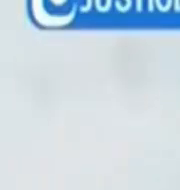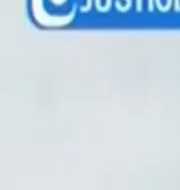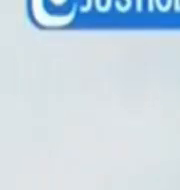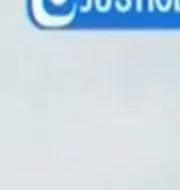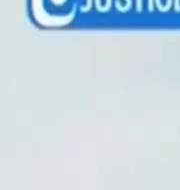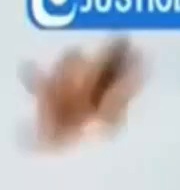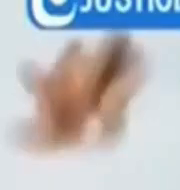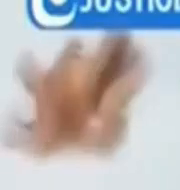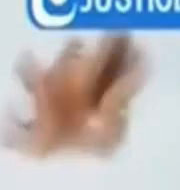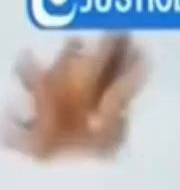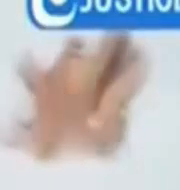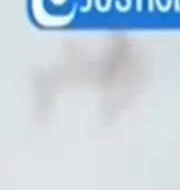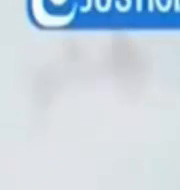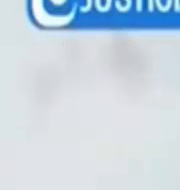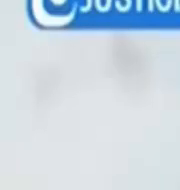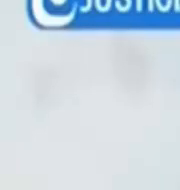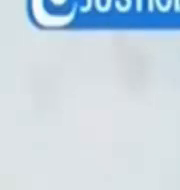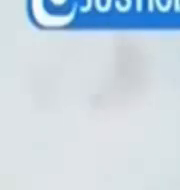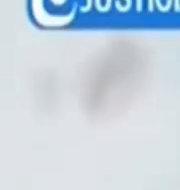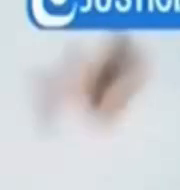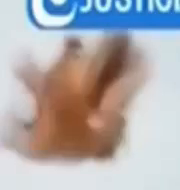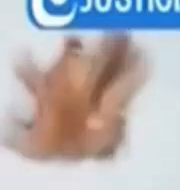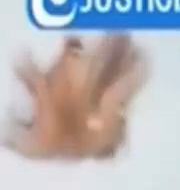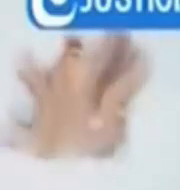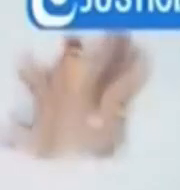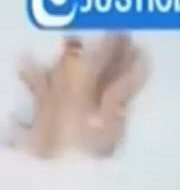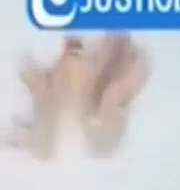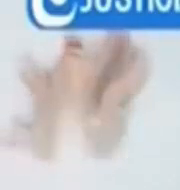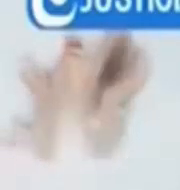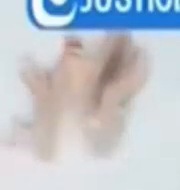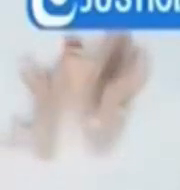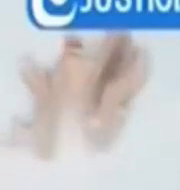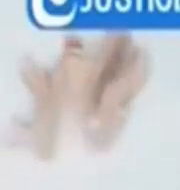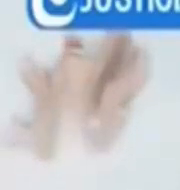comparte nuestra información. Con nosotros será hasta la próxima. Tupananchiscama.